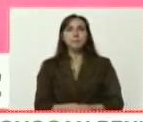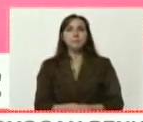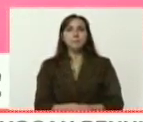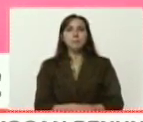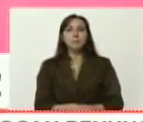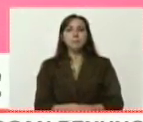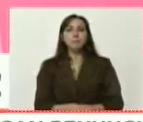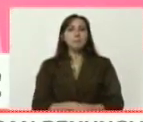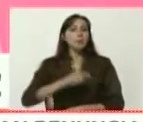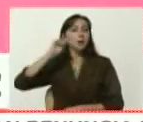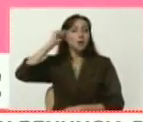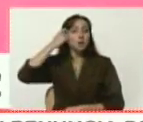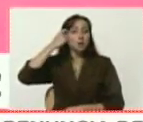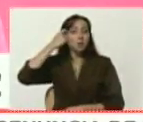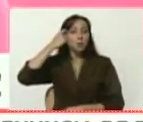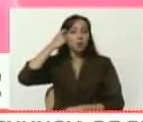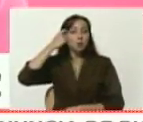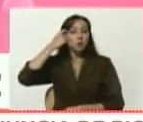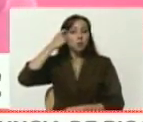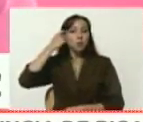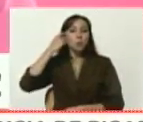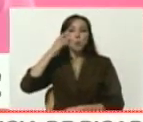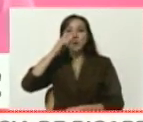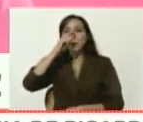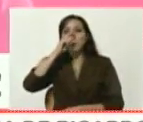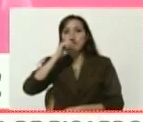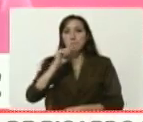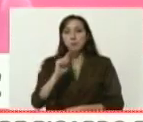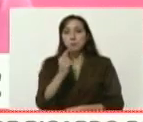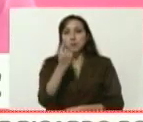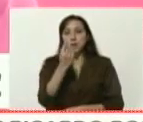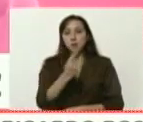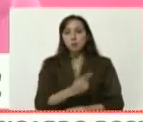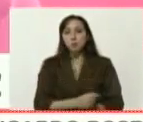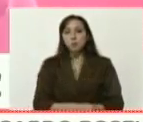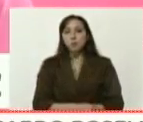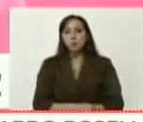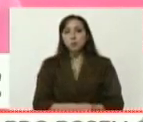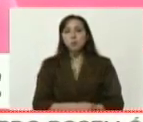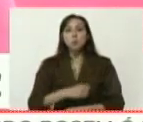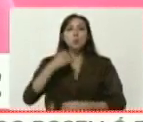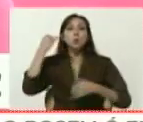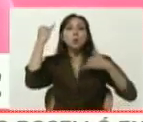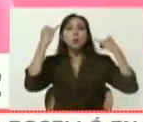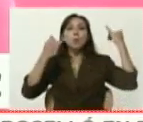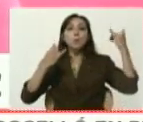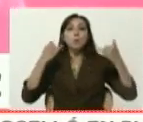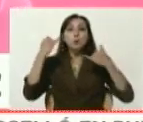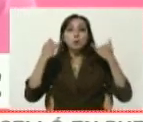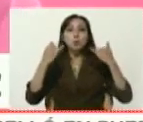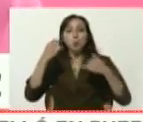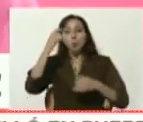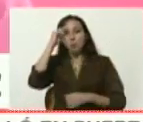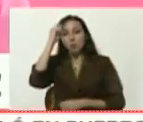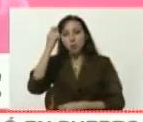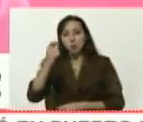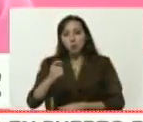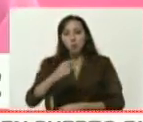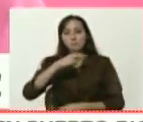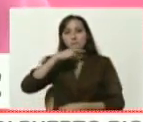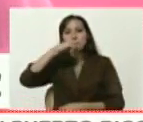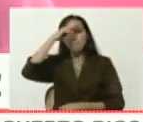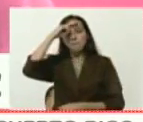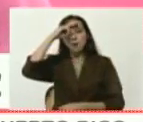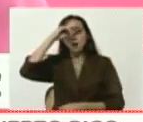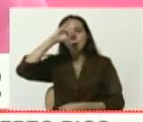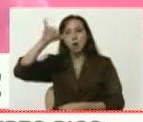Recuerdo año 1 de conmemoración y de homenaje a Jorge Rodríguez el